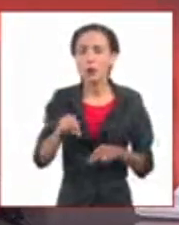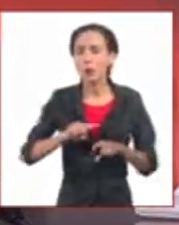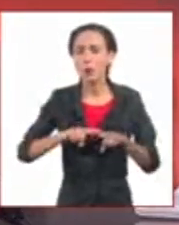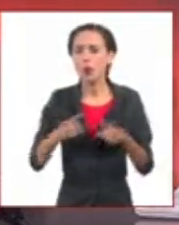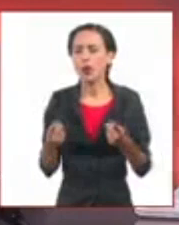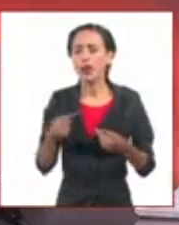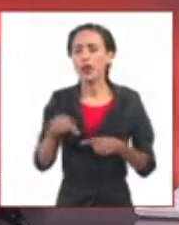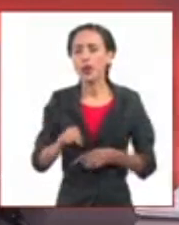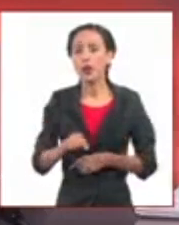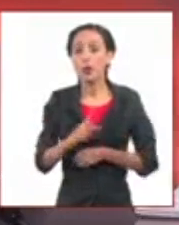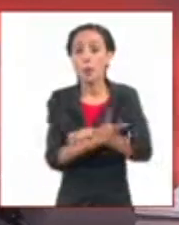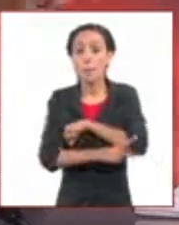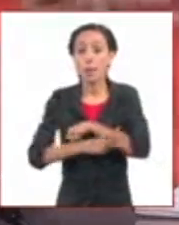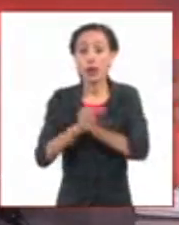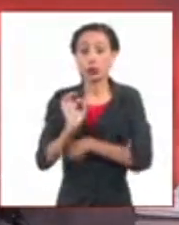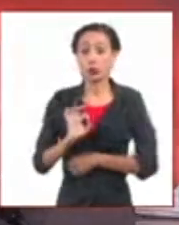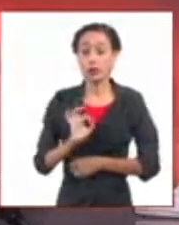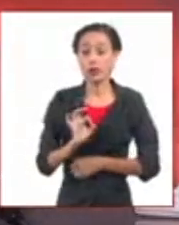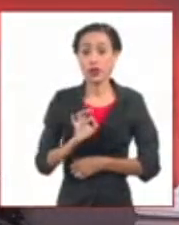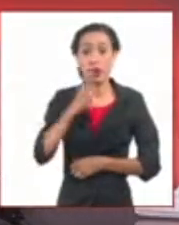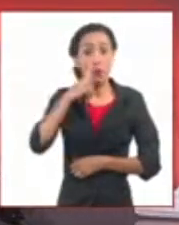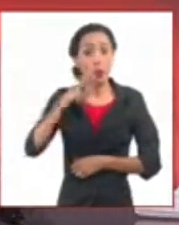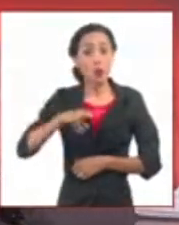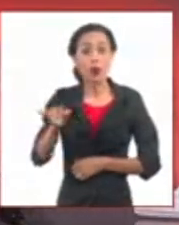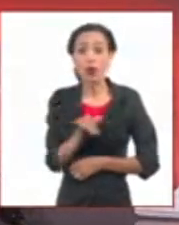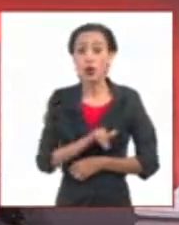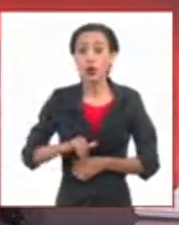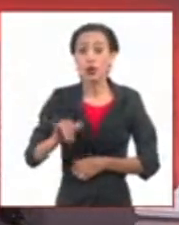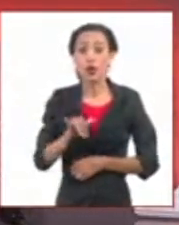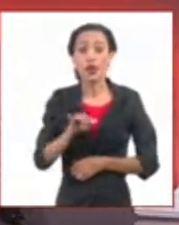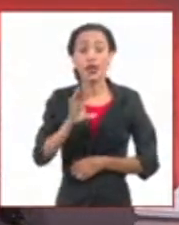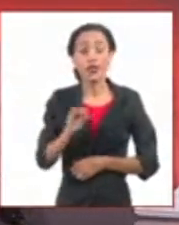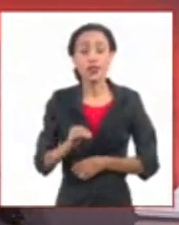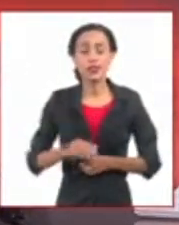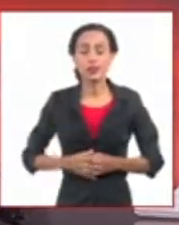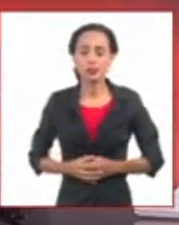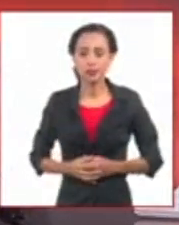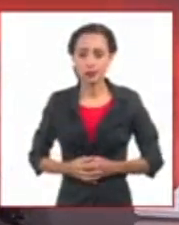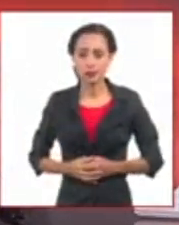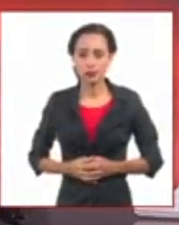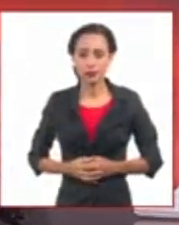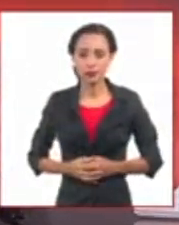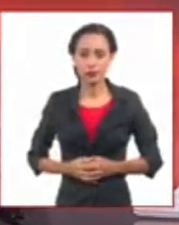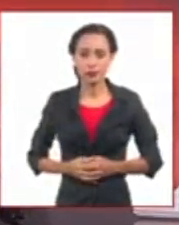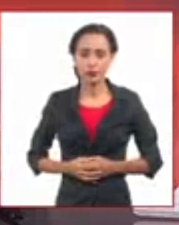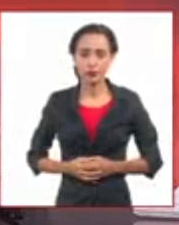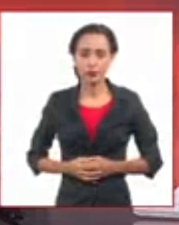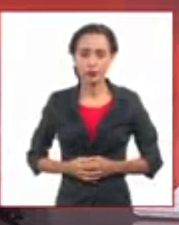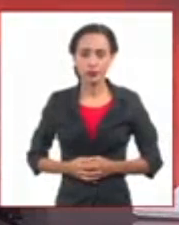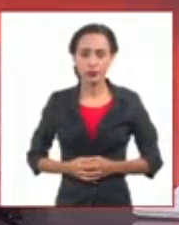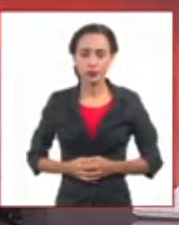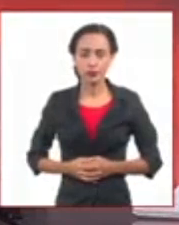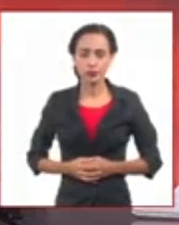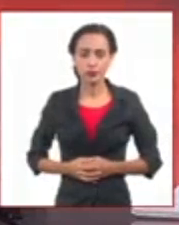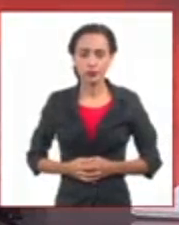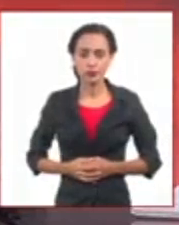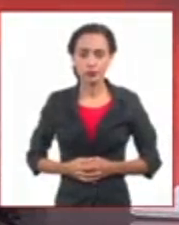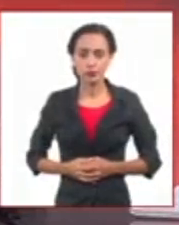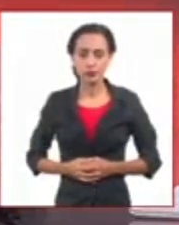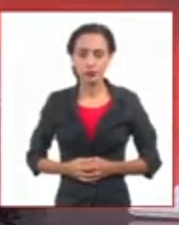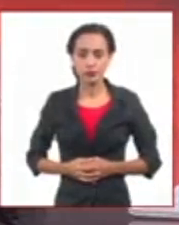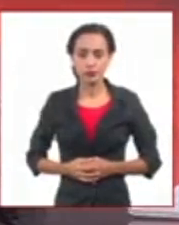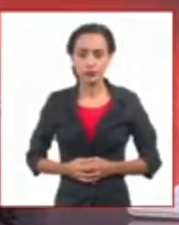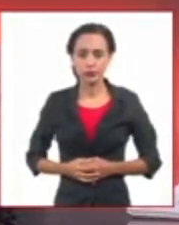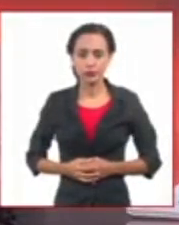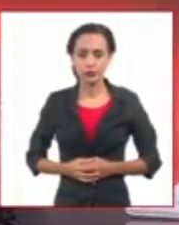que aún cuando busca contrarrestar como bien se decía el papel de económico de rusia y china en